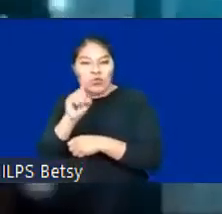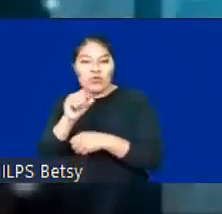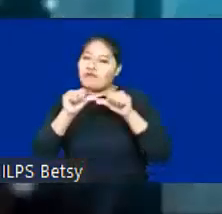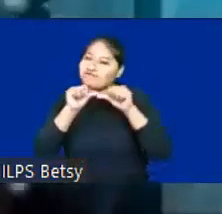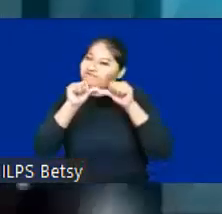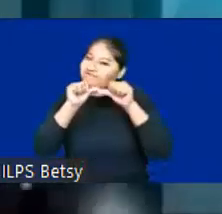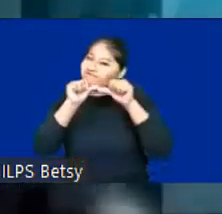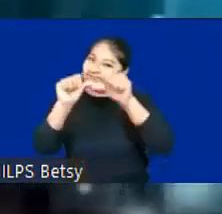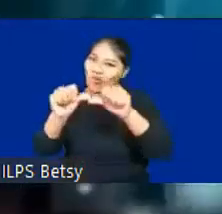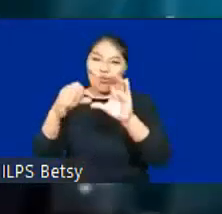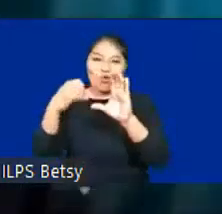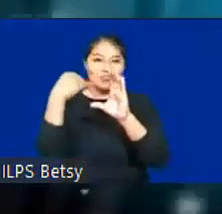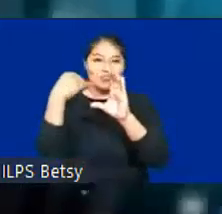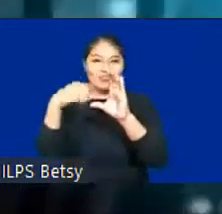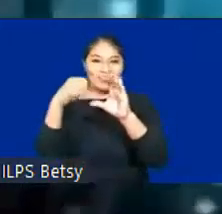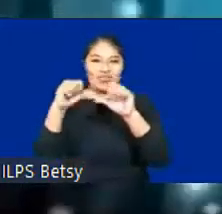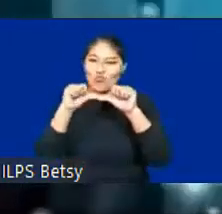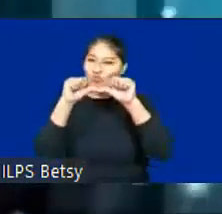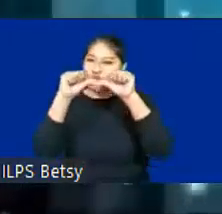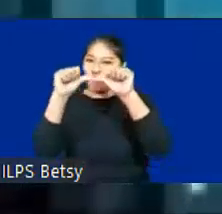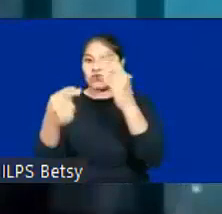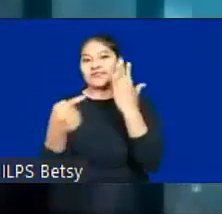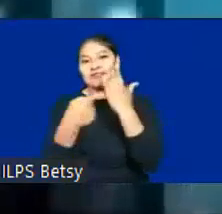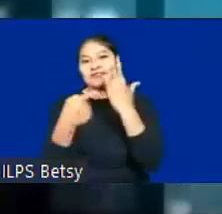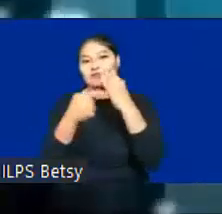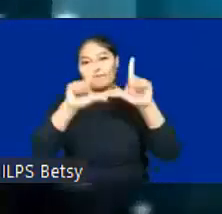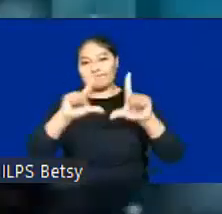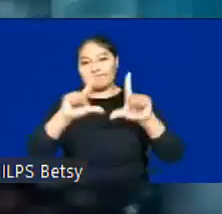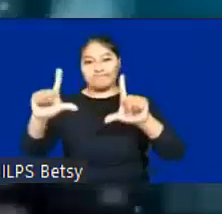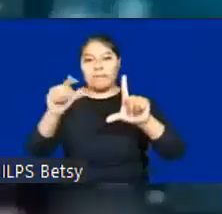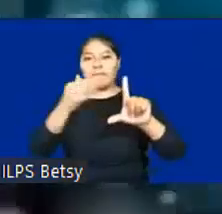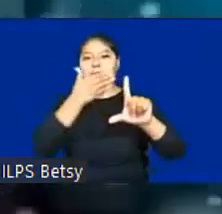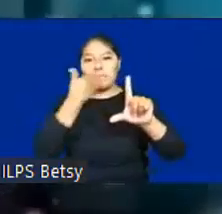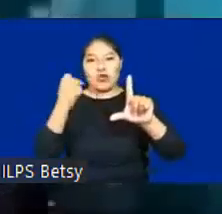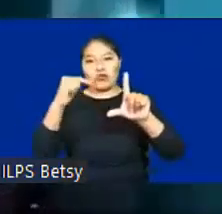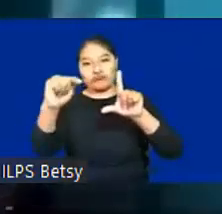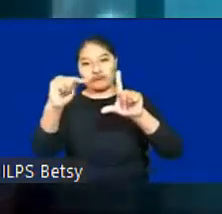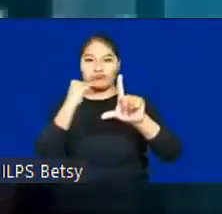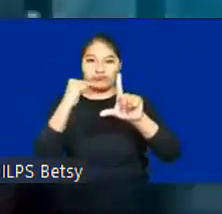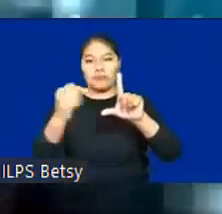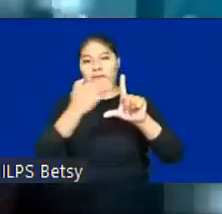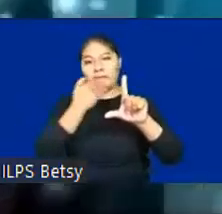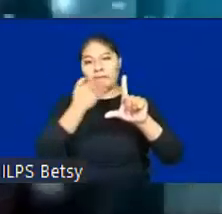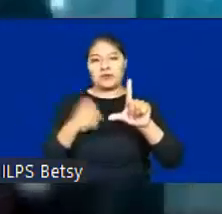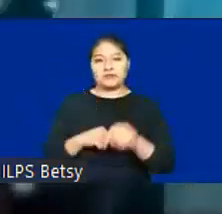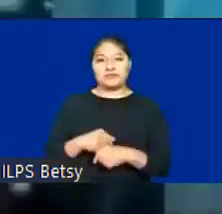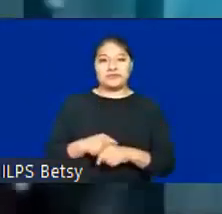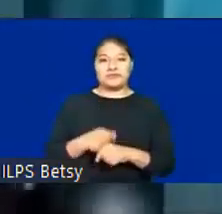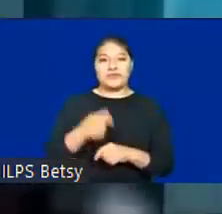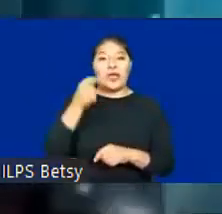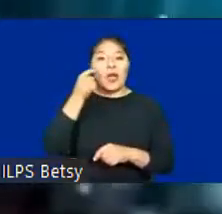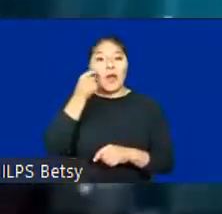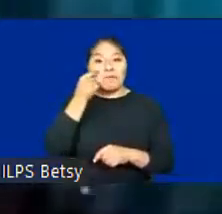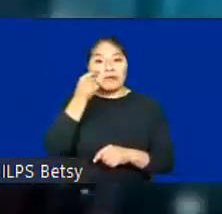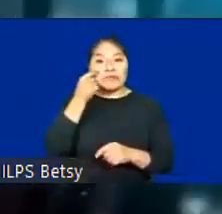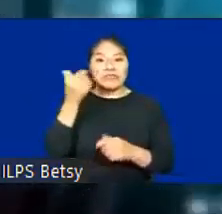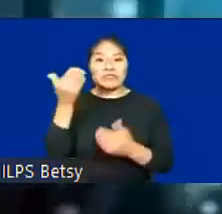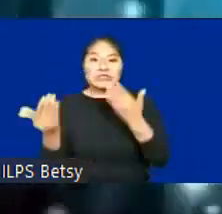diferencia entre la demanda virtual versus la presencial. Como vemos, tenemos una gran cantidad